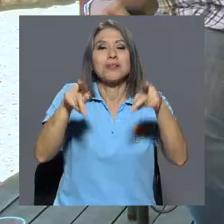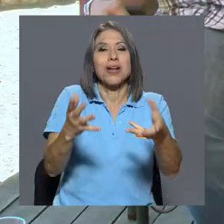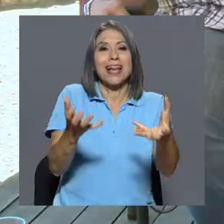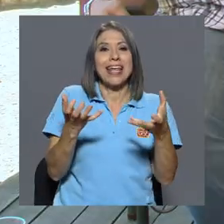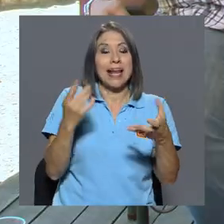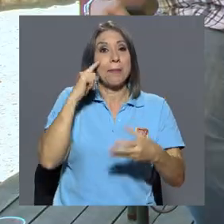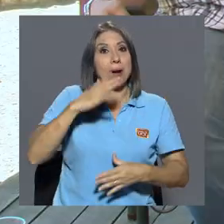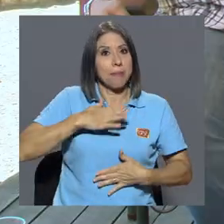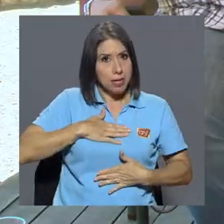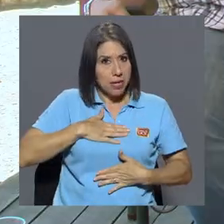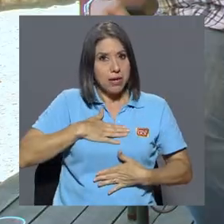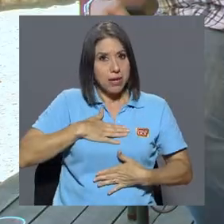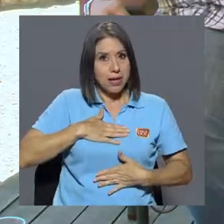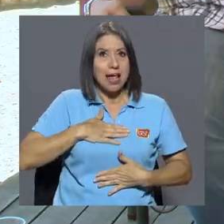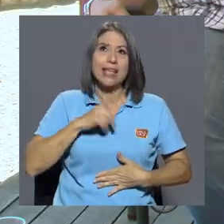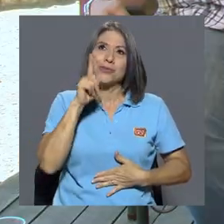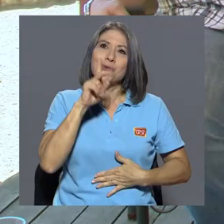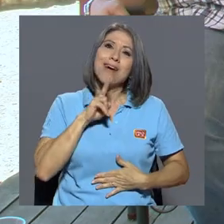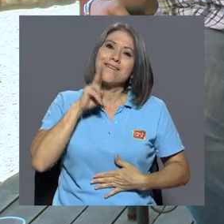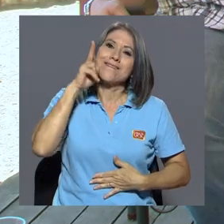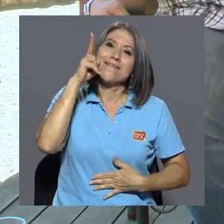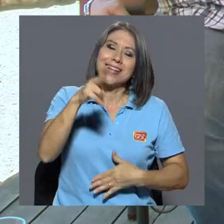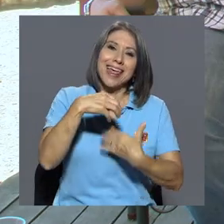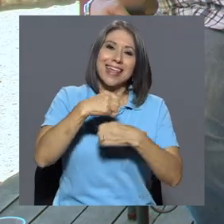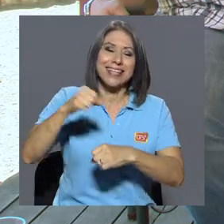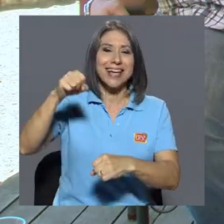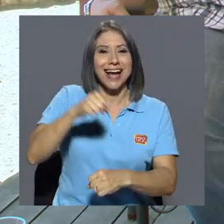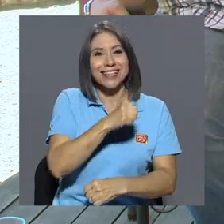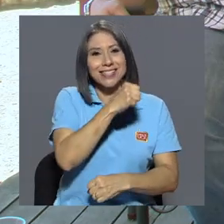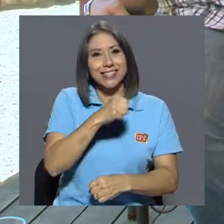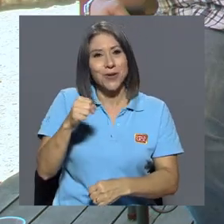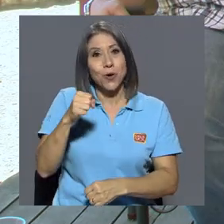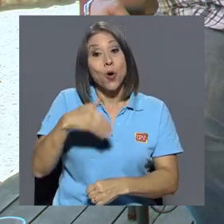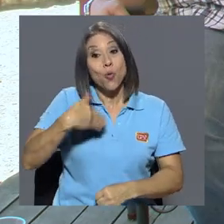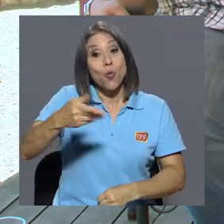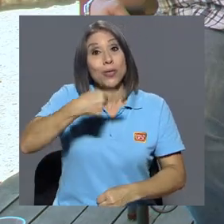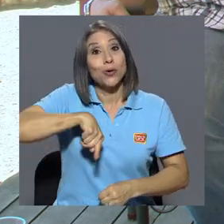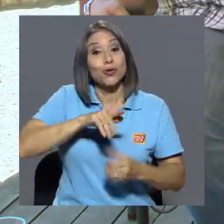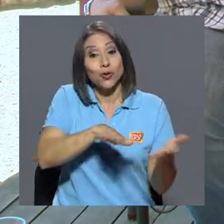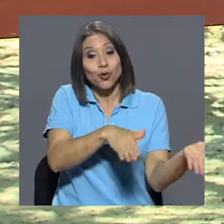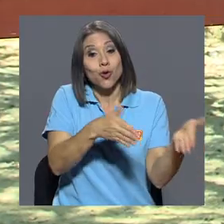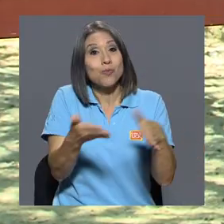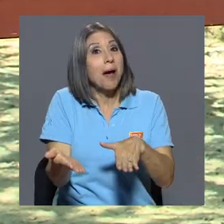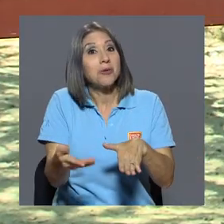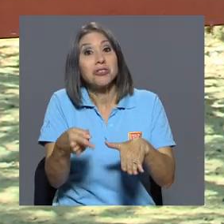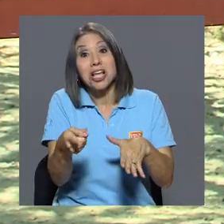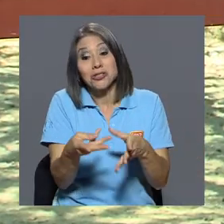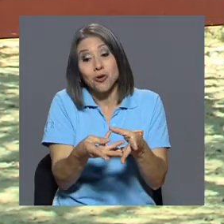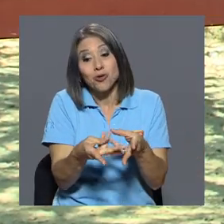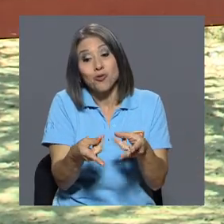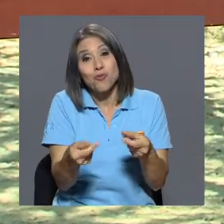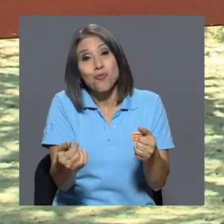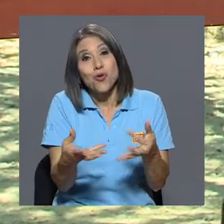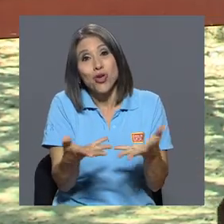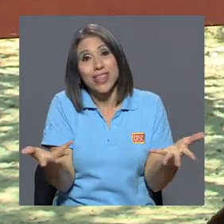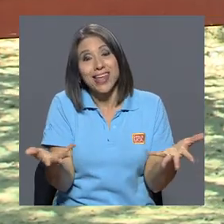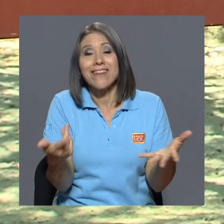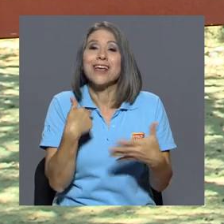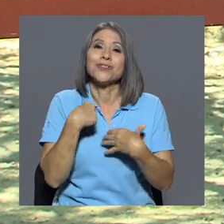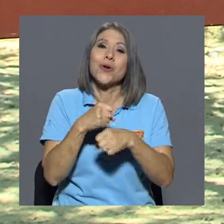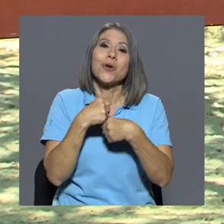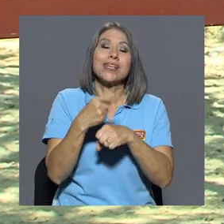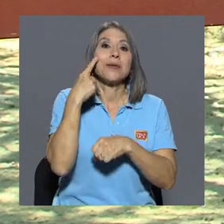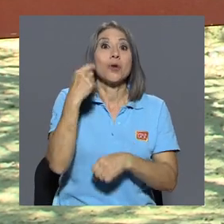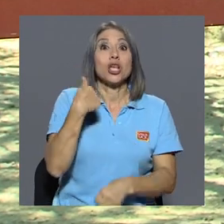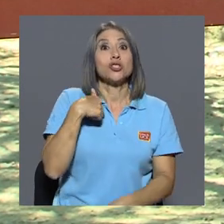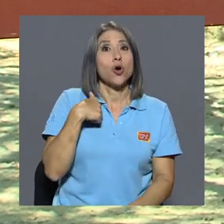una verdad hecha canción. Cuando nos vamos, eso nos llevamos un puño de tierra. Y eso lo hice porque yo viajo a